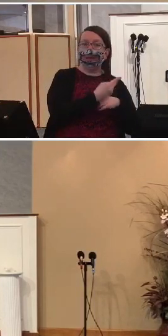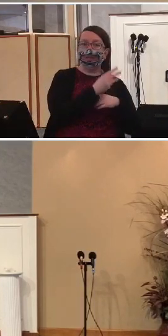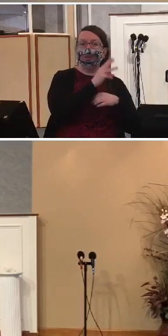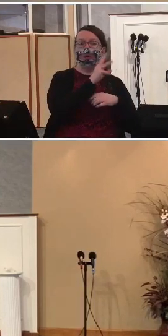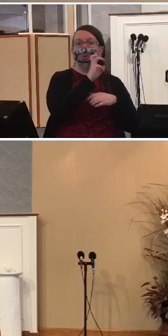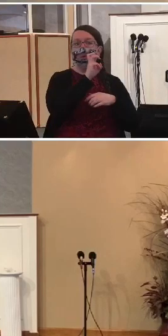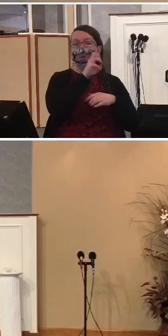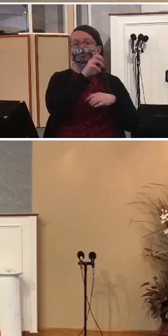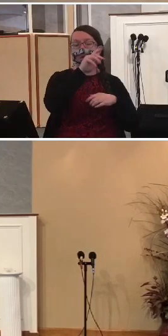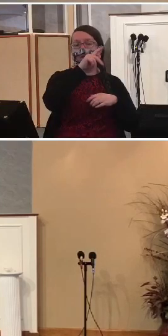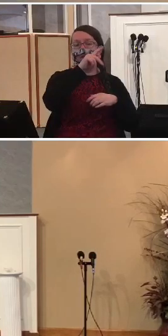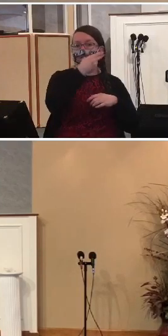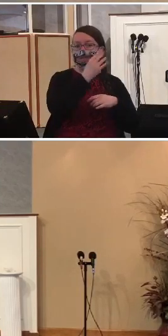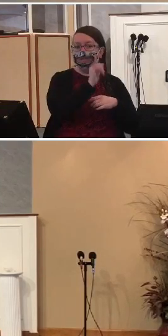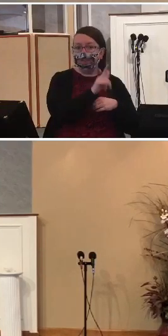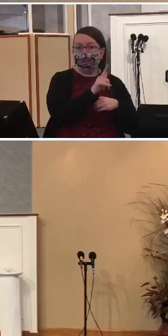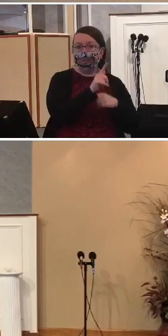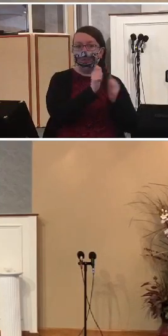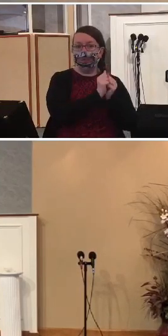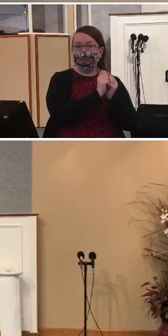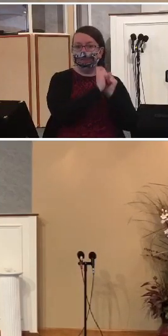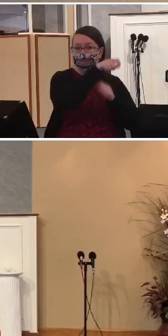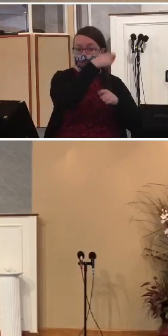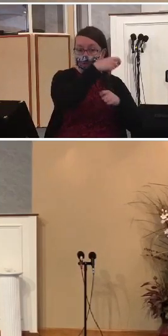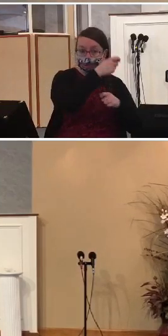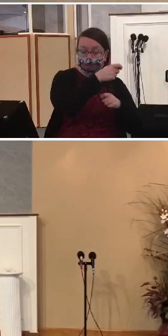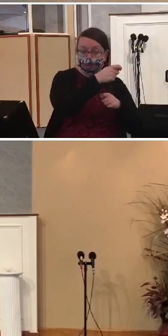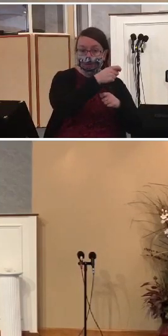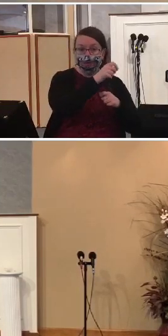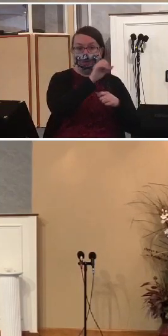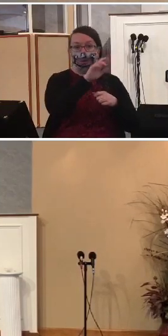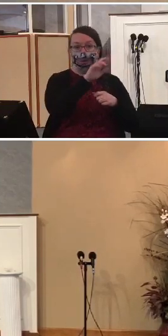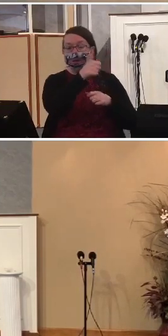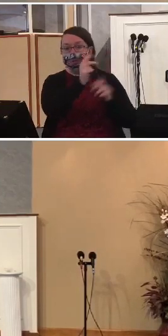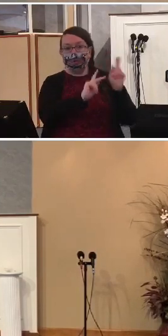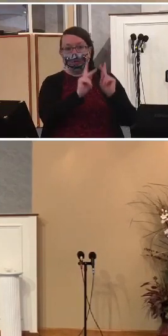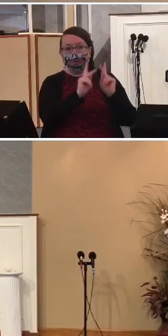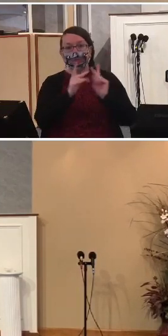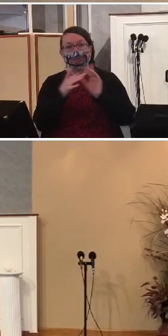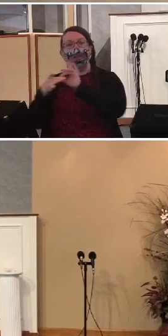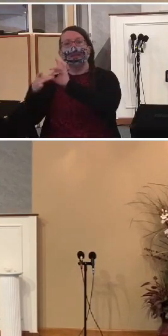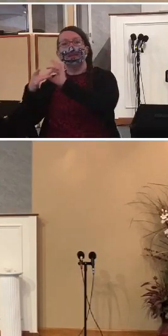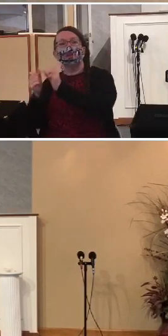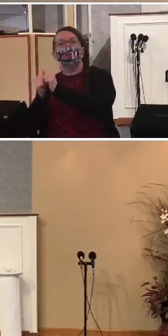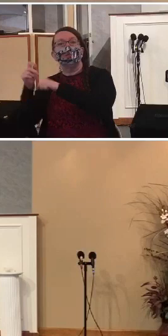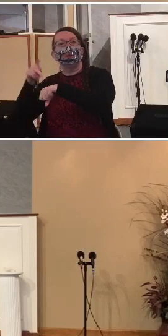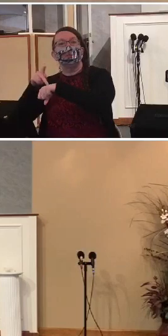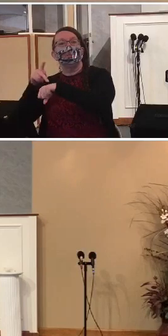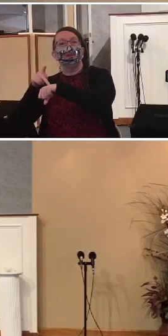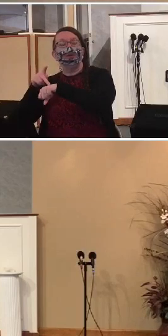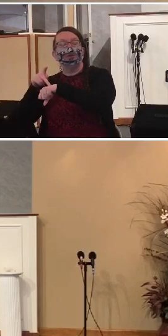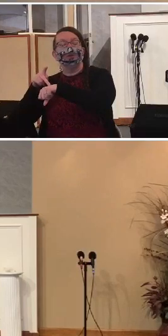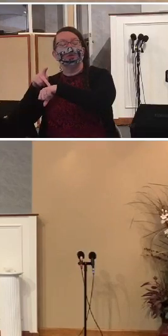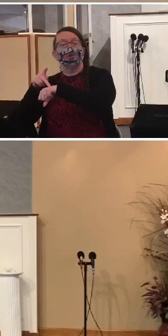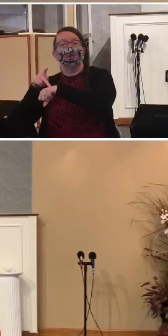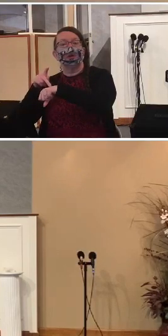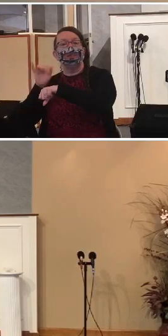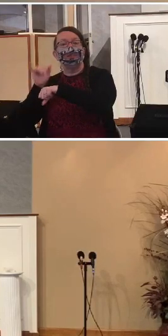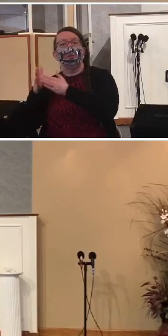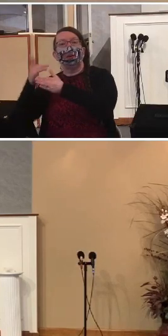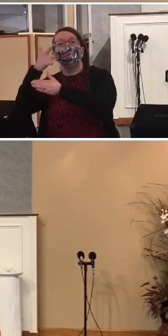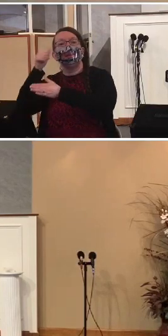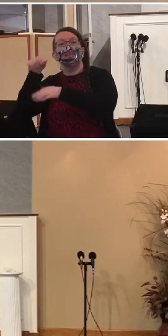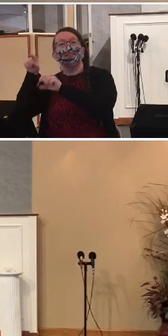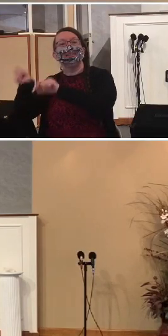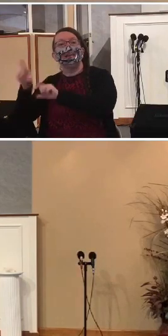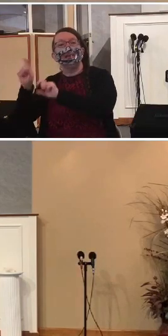Filipenses. Así no es como Él se conectó con los otros. Él conectó con Pedro de la manera en la